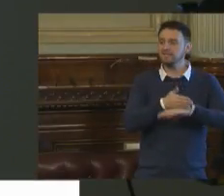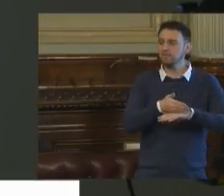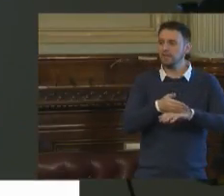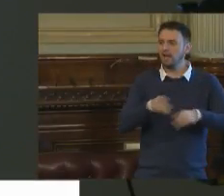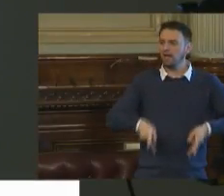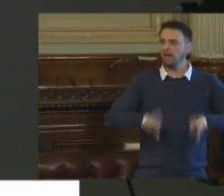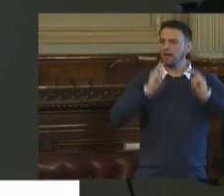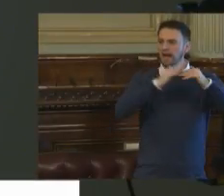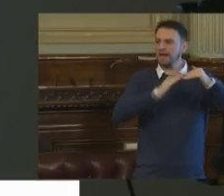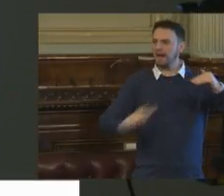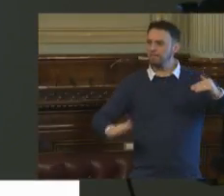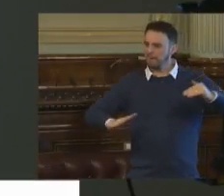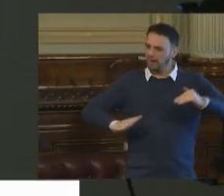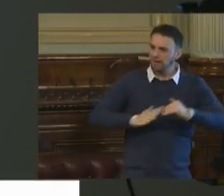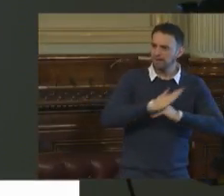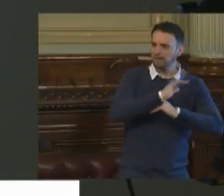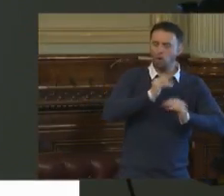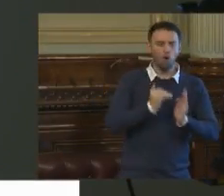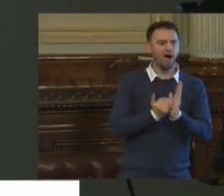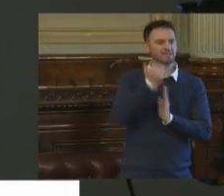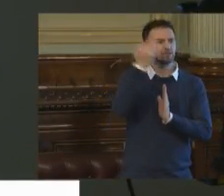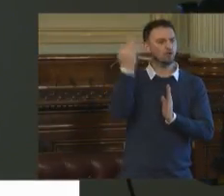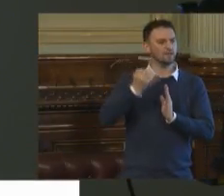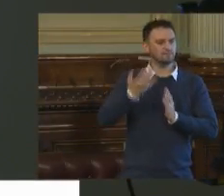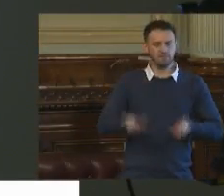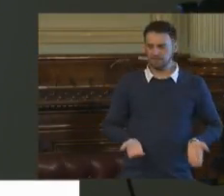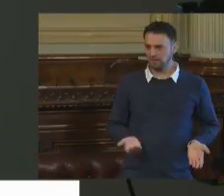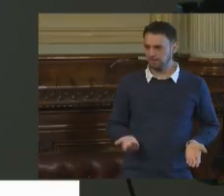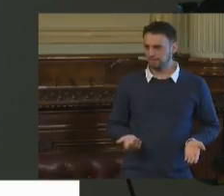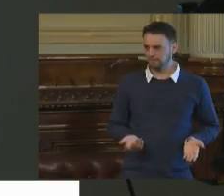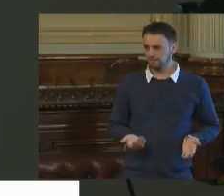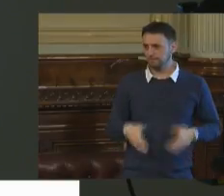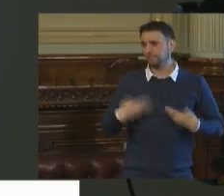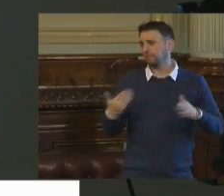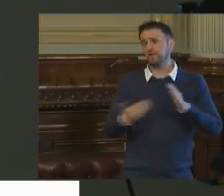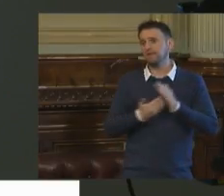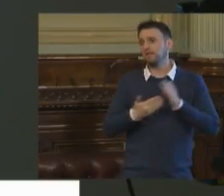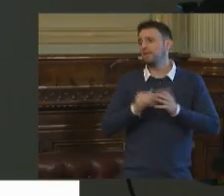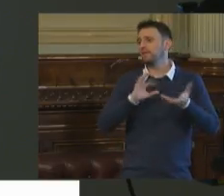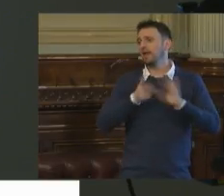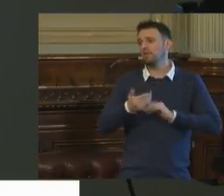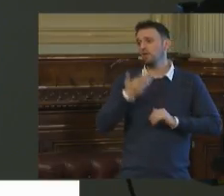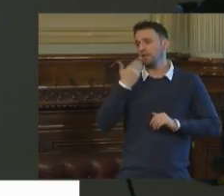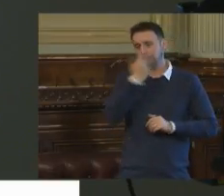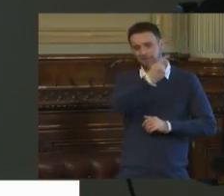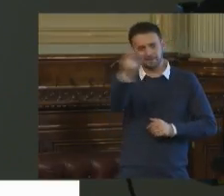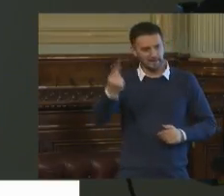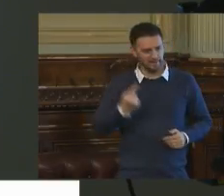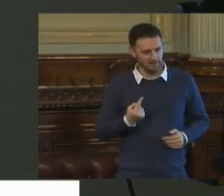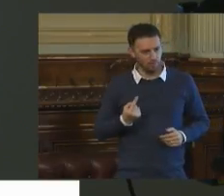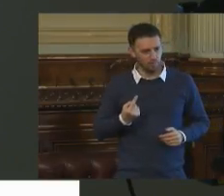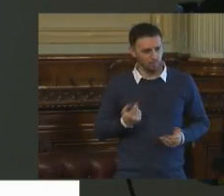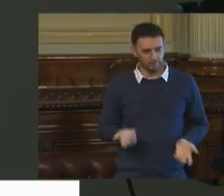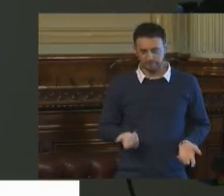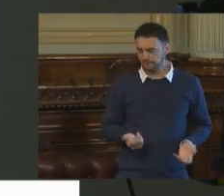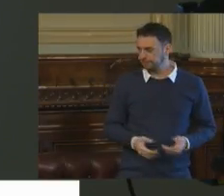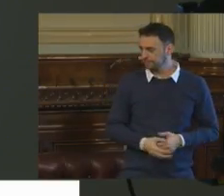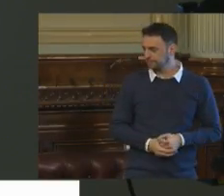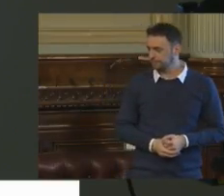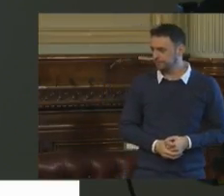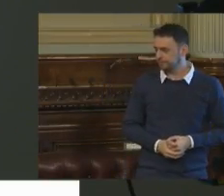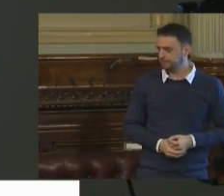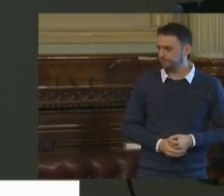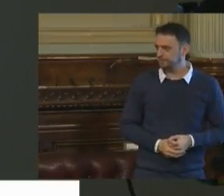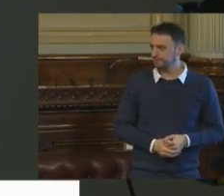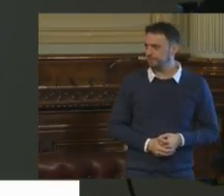comunicación esto es lo que verdaderamente porque lo otro bueno va a depender siempre de las destrezas o de las habilidades de